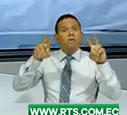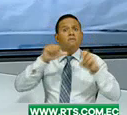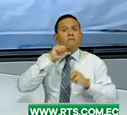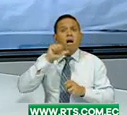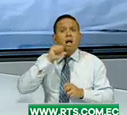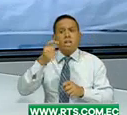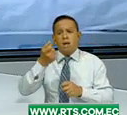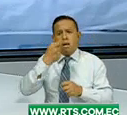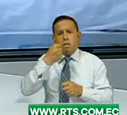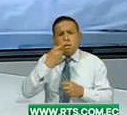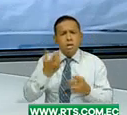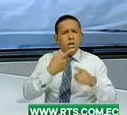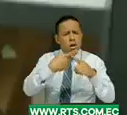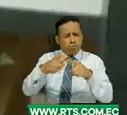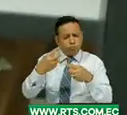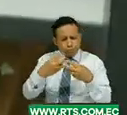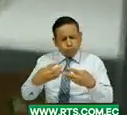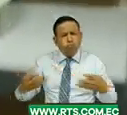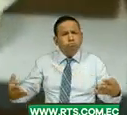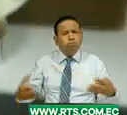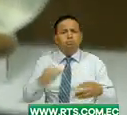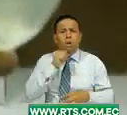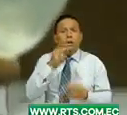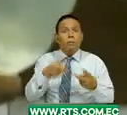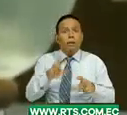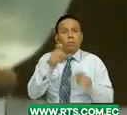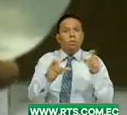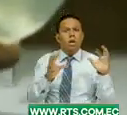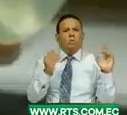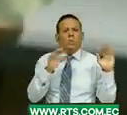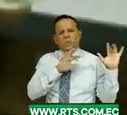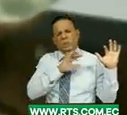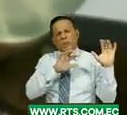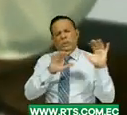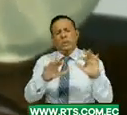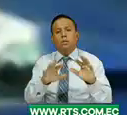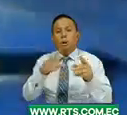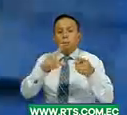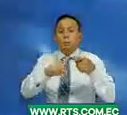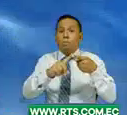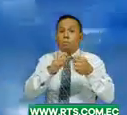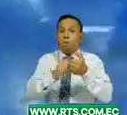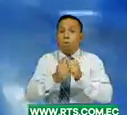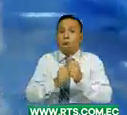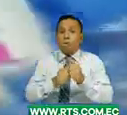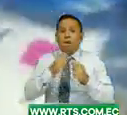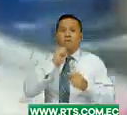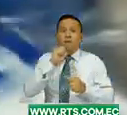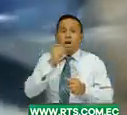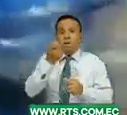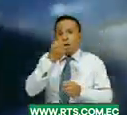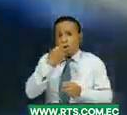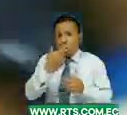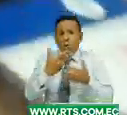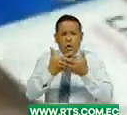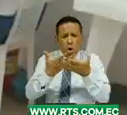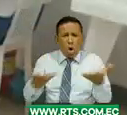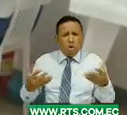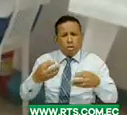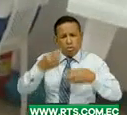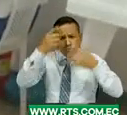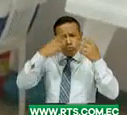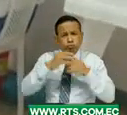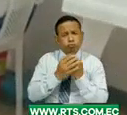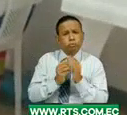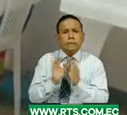COVID-19. No solo es el problema de la falta de insumos y medicamentos en los hospitales Centinela de Quito. Por la alta